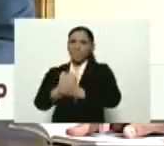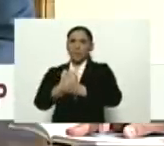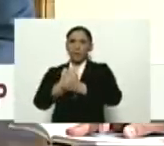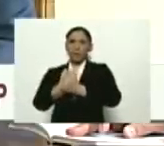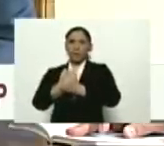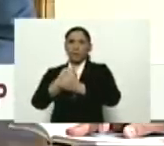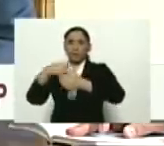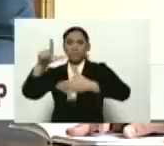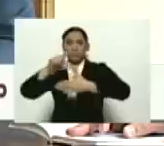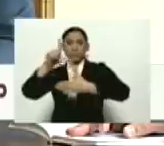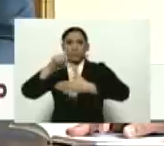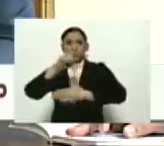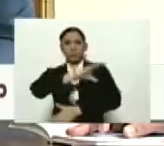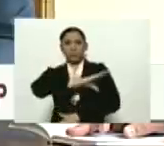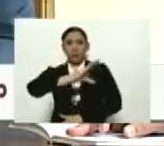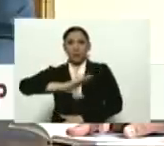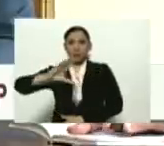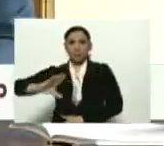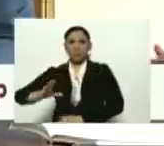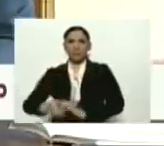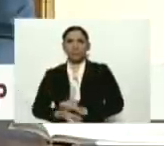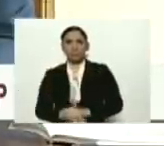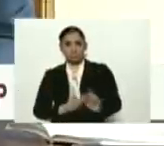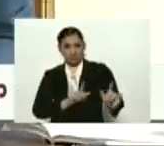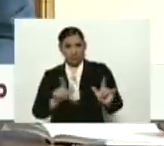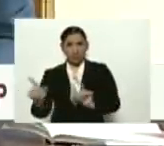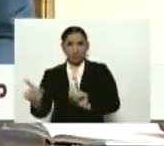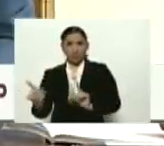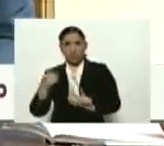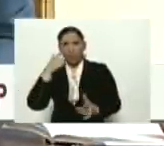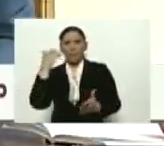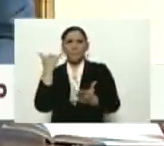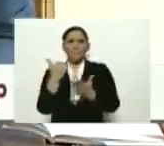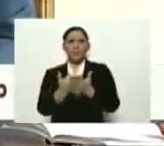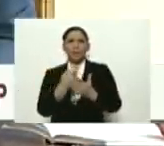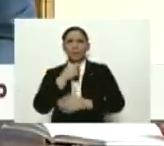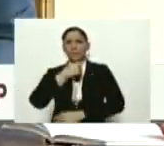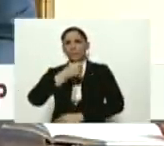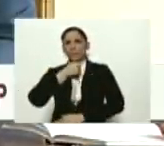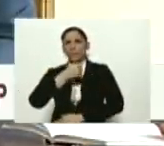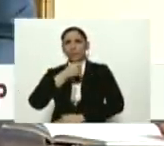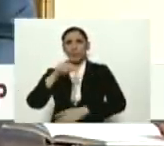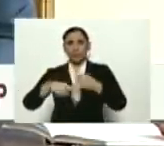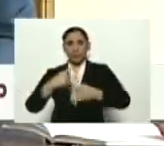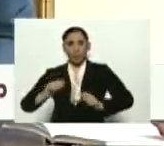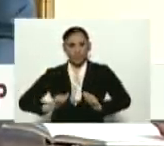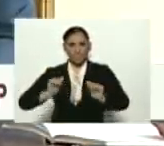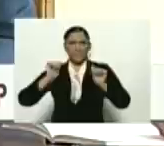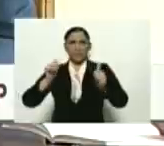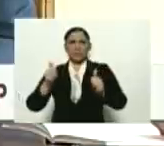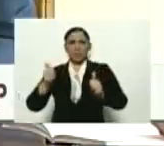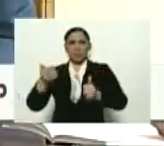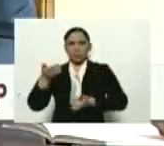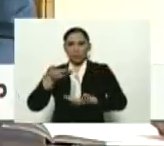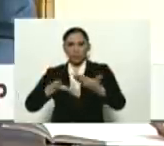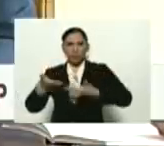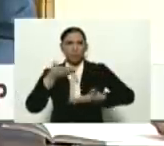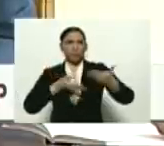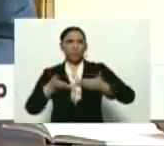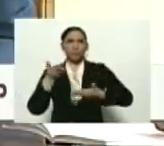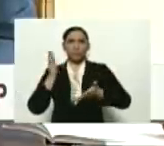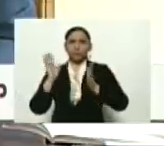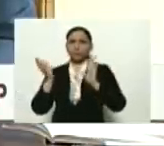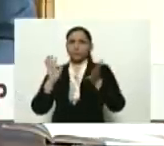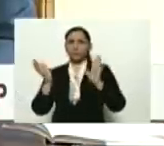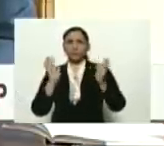América Latina y el Caribe. ¿Estamos listos? Vamos a ver esta intervención y luego empezamos el intercambio de